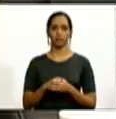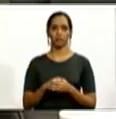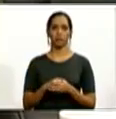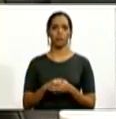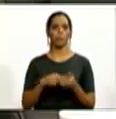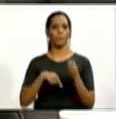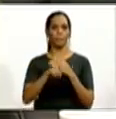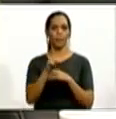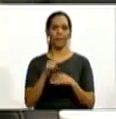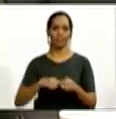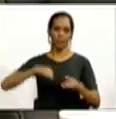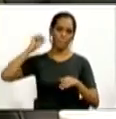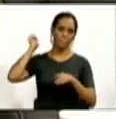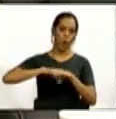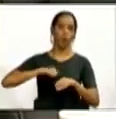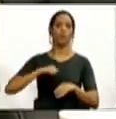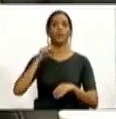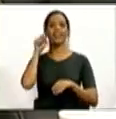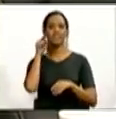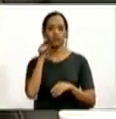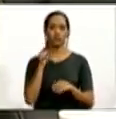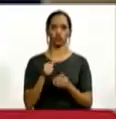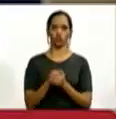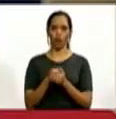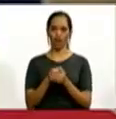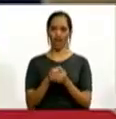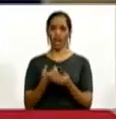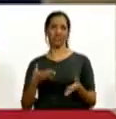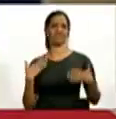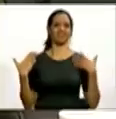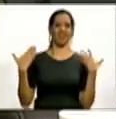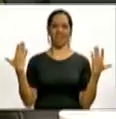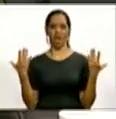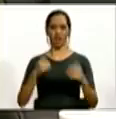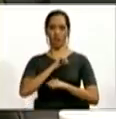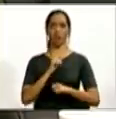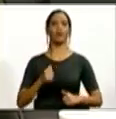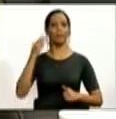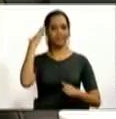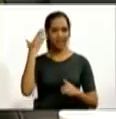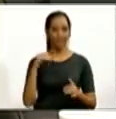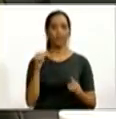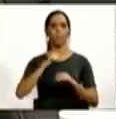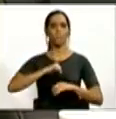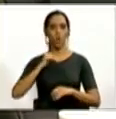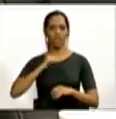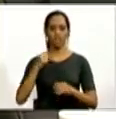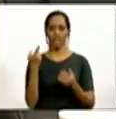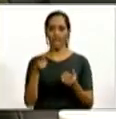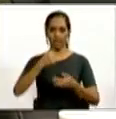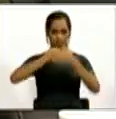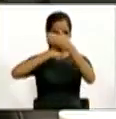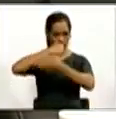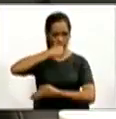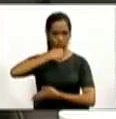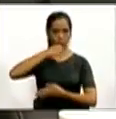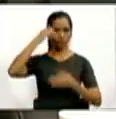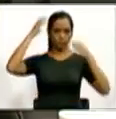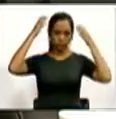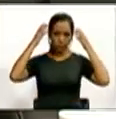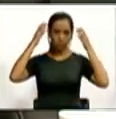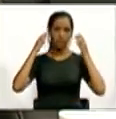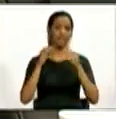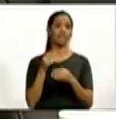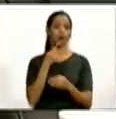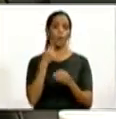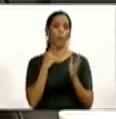le pegue su cocorrón. Sí. Porque ellos son alzados delante de un piquete de la guardia. Claro. Porque sabe que la guardia o el policía que está allí, los funcionarios, ¿sabes? Están